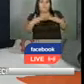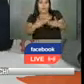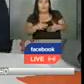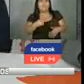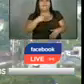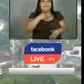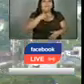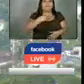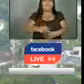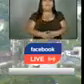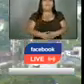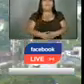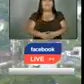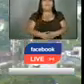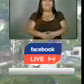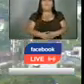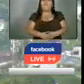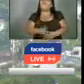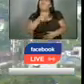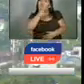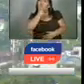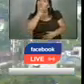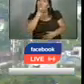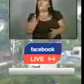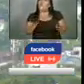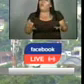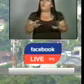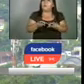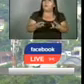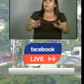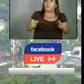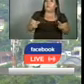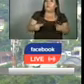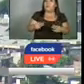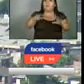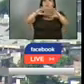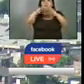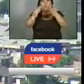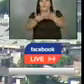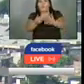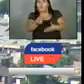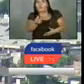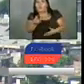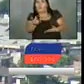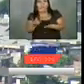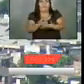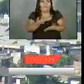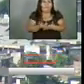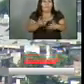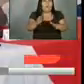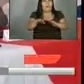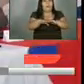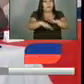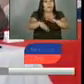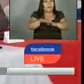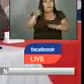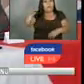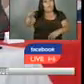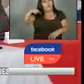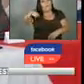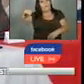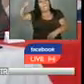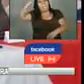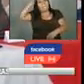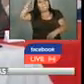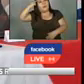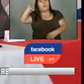negativos. Pero, ¿cuál sería una solución para frenar el alto costo de la canasta básica en el país? Para Colproce, una de ellas